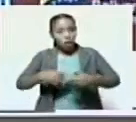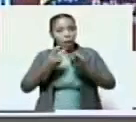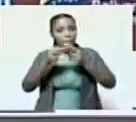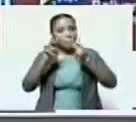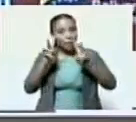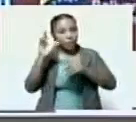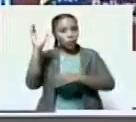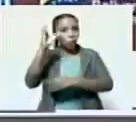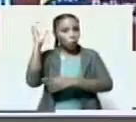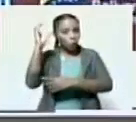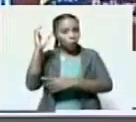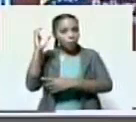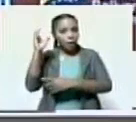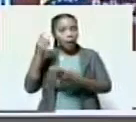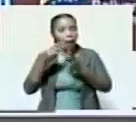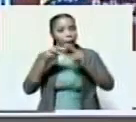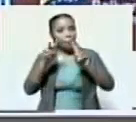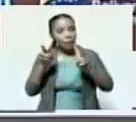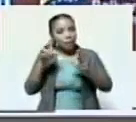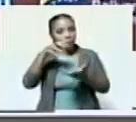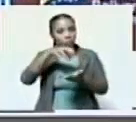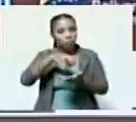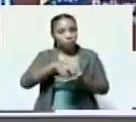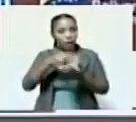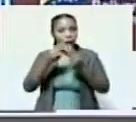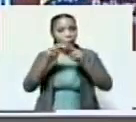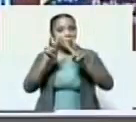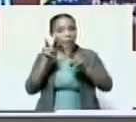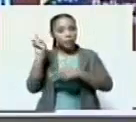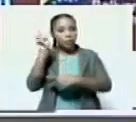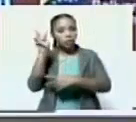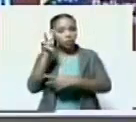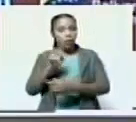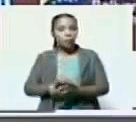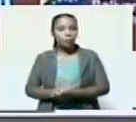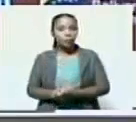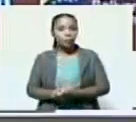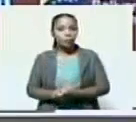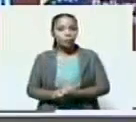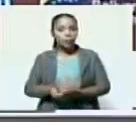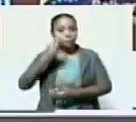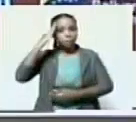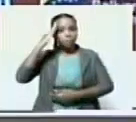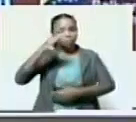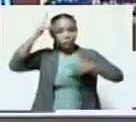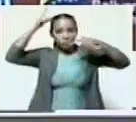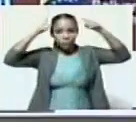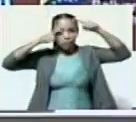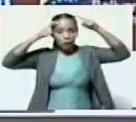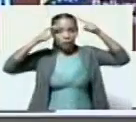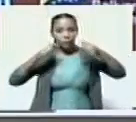de Colombia, que es la paz de la región, que es la paz de Venezuela. Comandante Hugo Chávez,